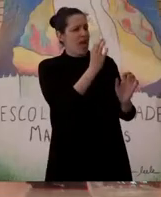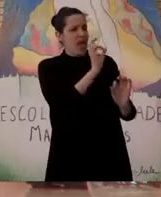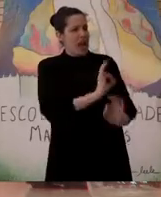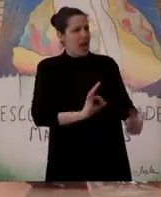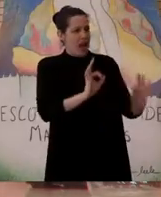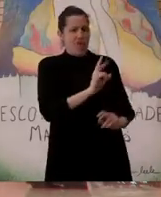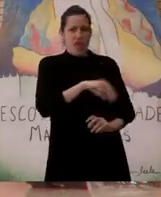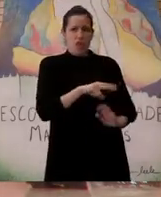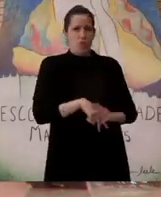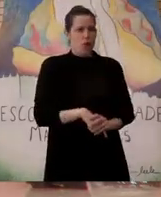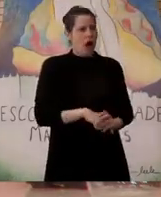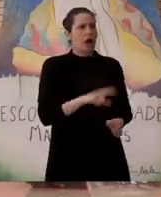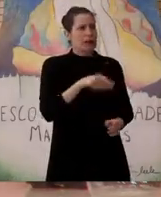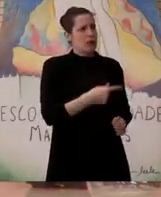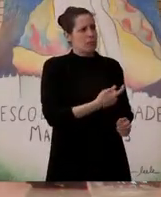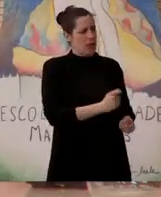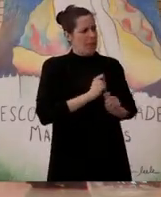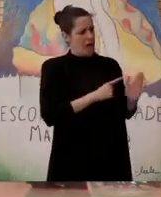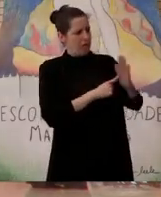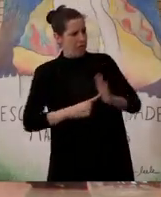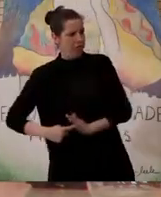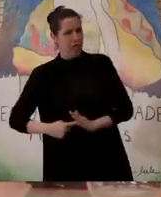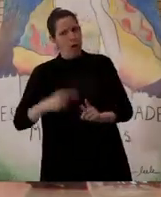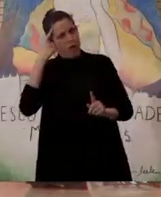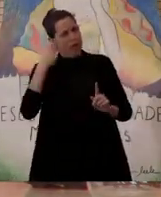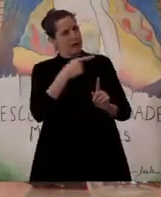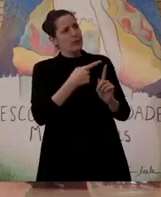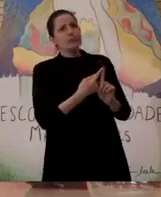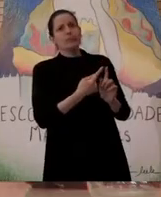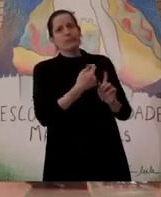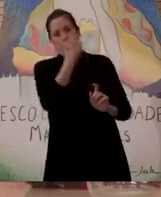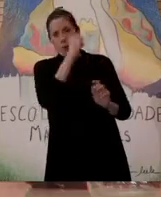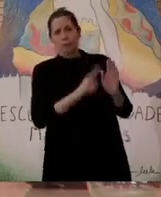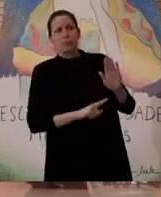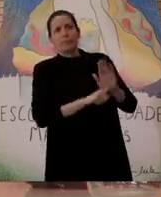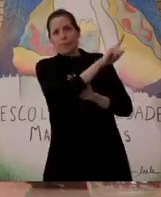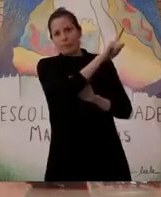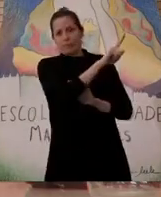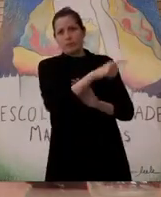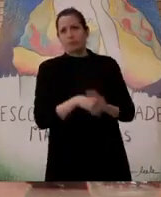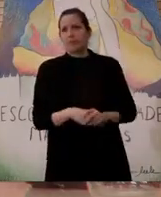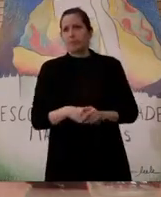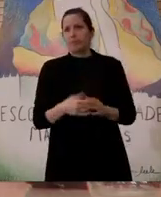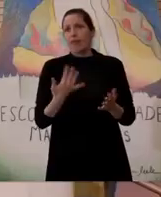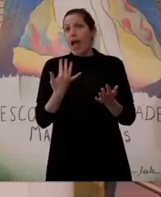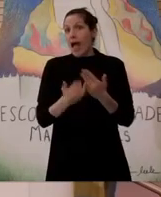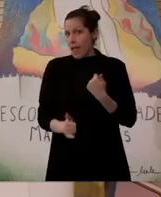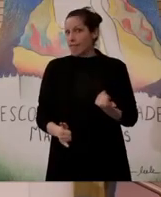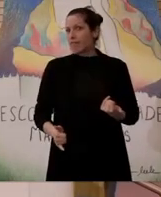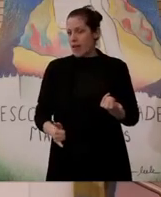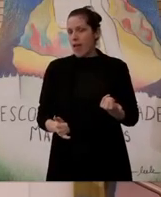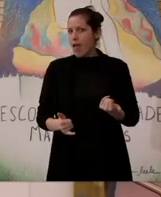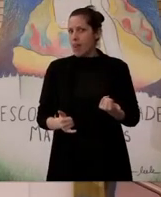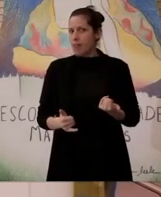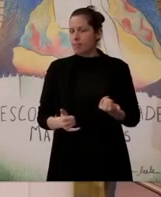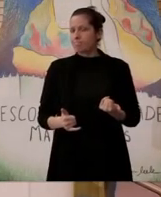auto discriminados a nosotros para engrandecer en vosotros O sea que estábamos llenos de razones para defender aquel mínimo